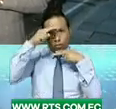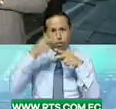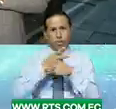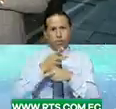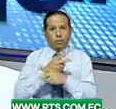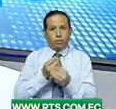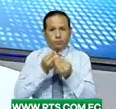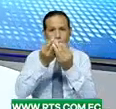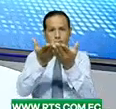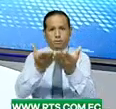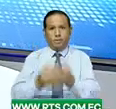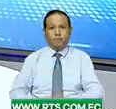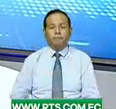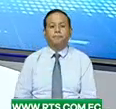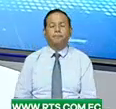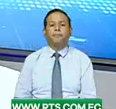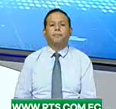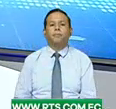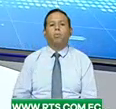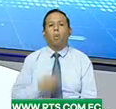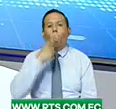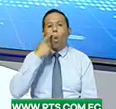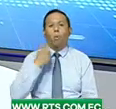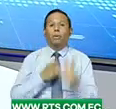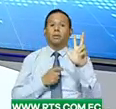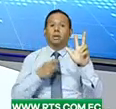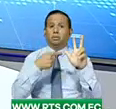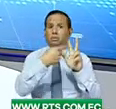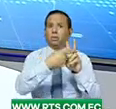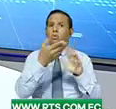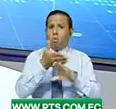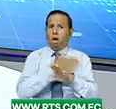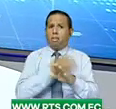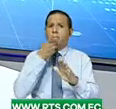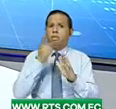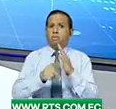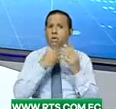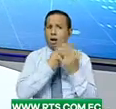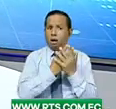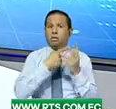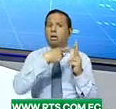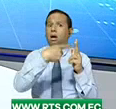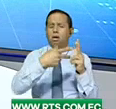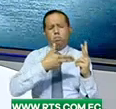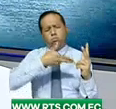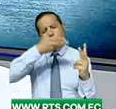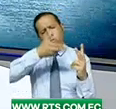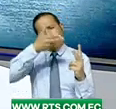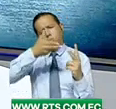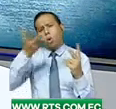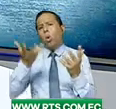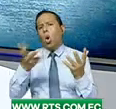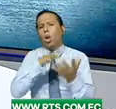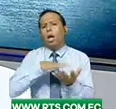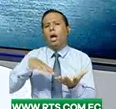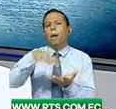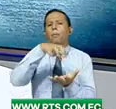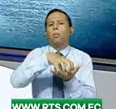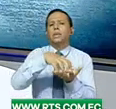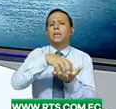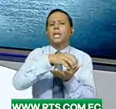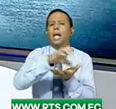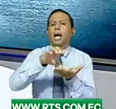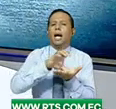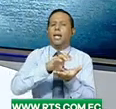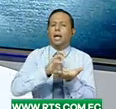Roja. 3 hombres con antecedentes penales se fueron acribillados en la troncal provincia de Cañar. Según los